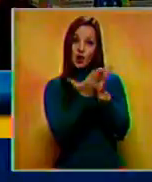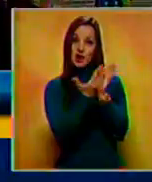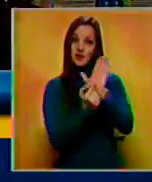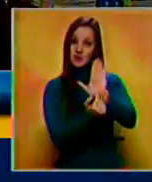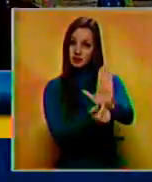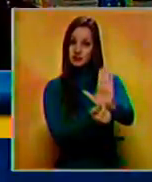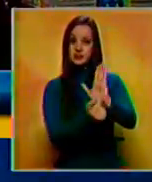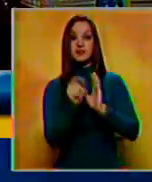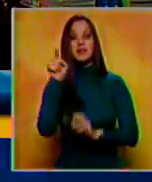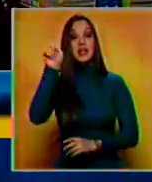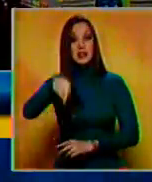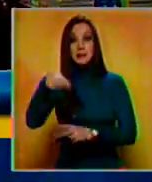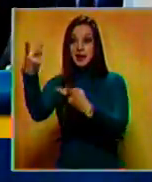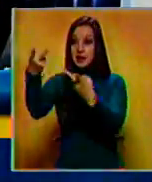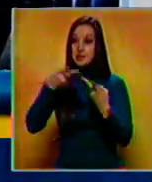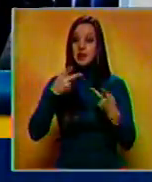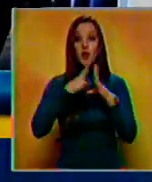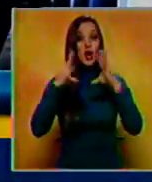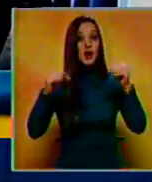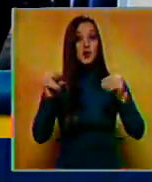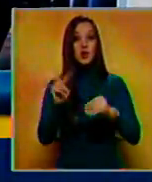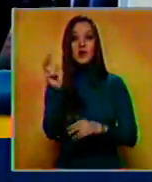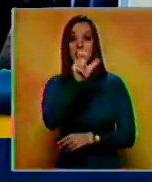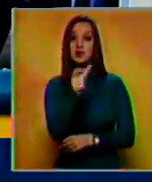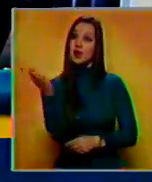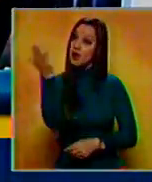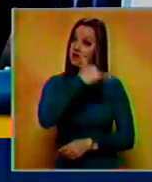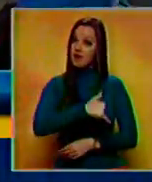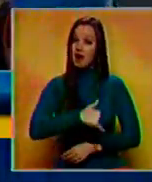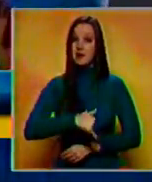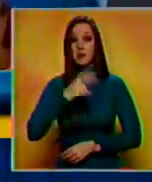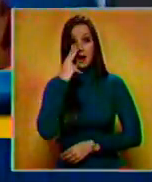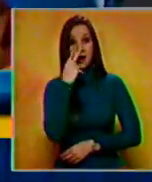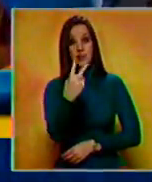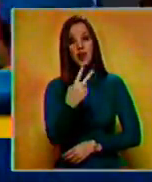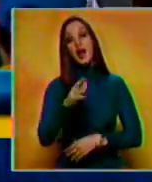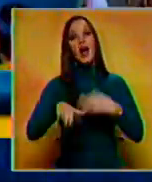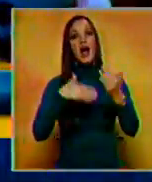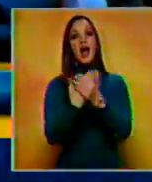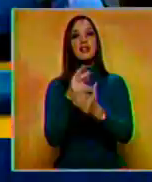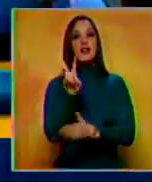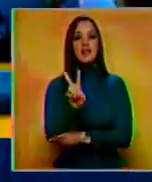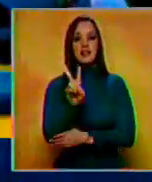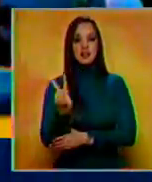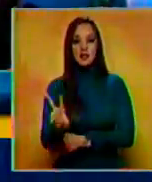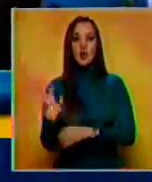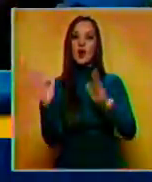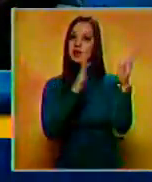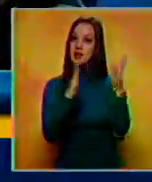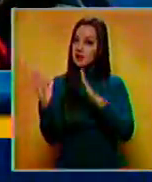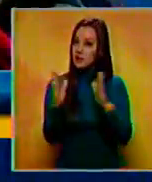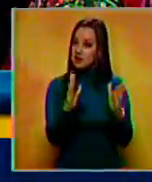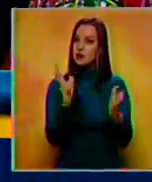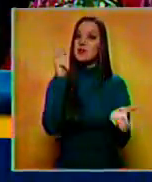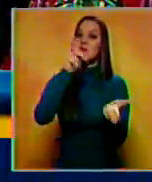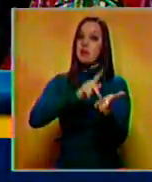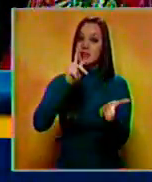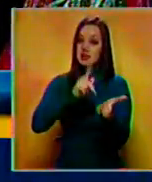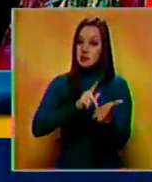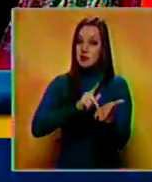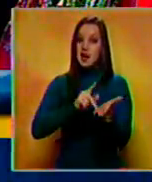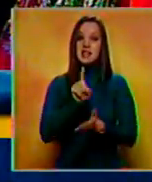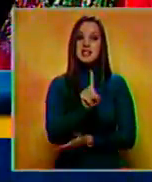los venezolanos a que acudan a la FILBEN 2015, que se estará realizando hasta el 22 de marzo y que contará con la participación